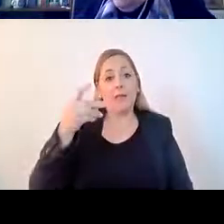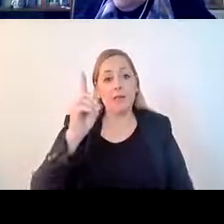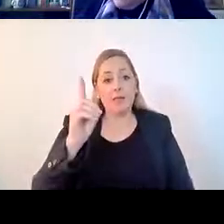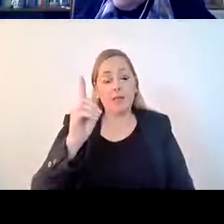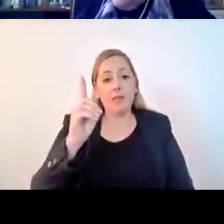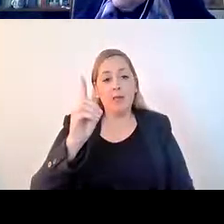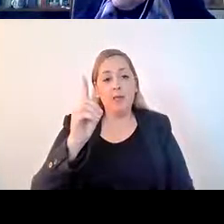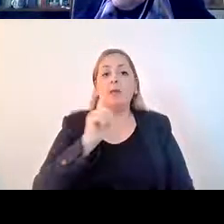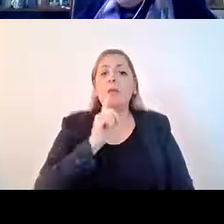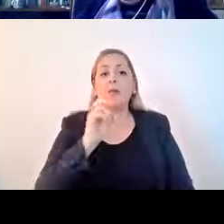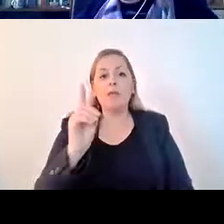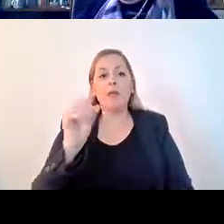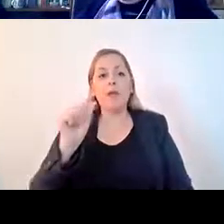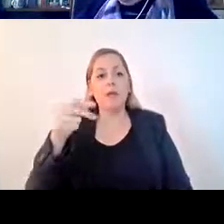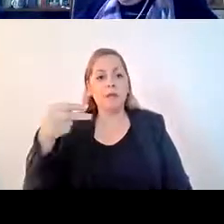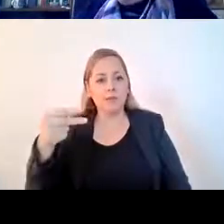es importante.